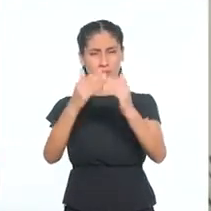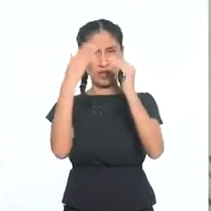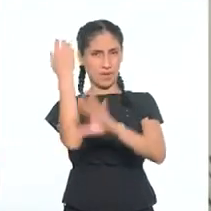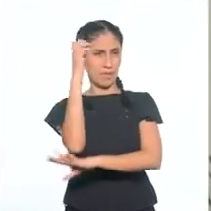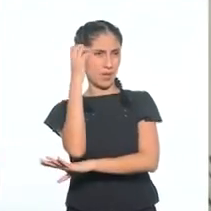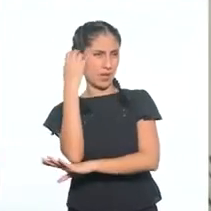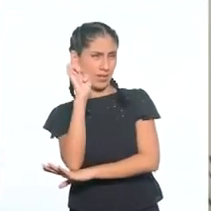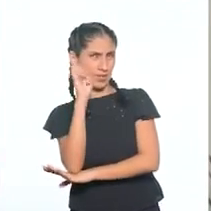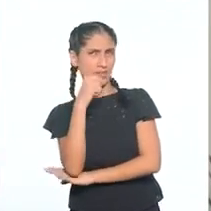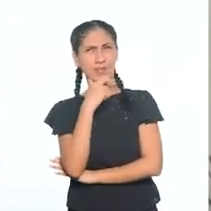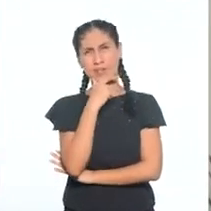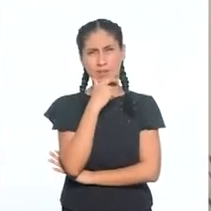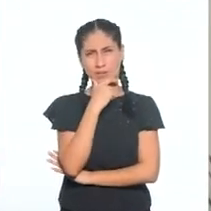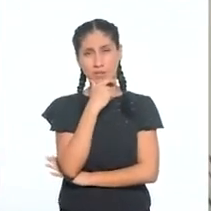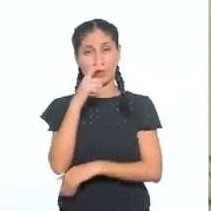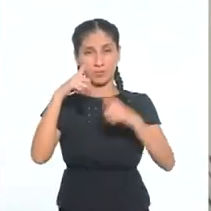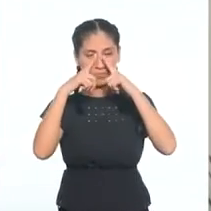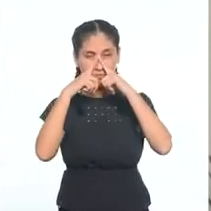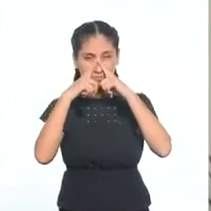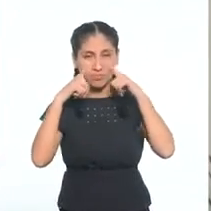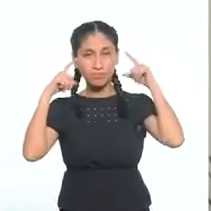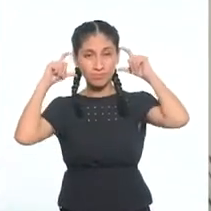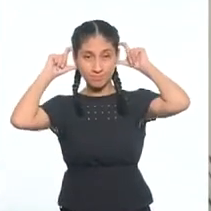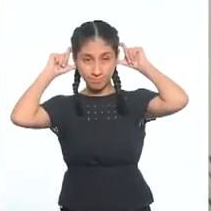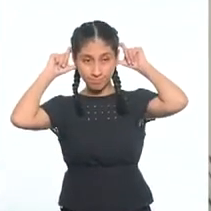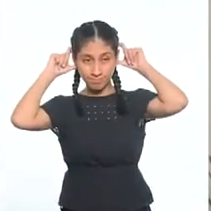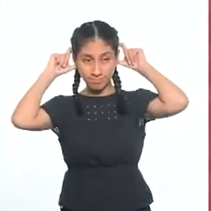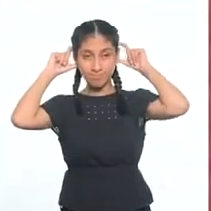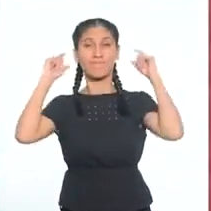emergencia sanitaria mascarilla